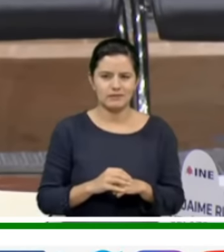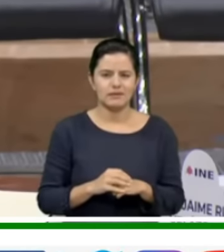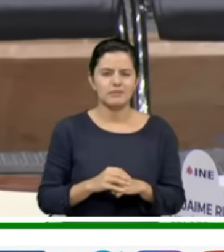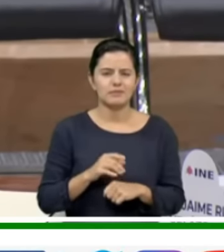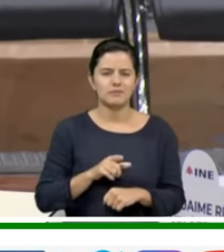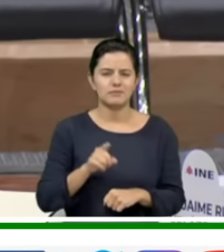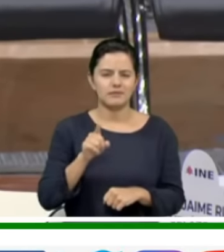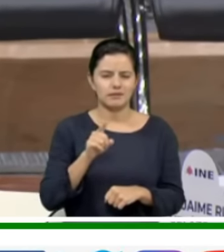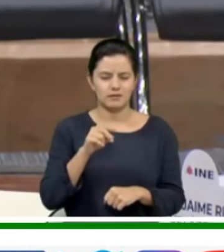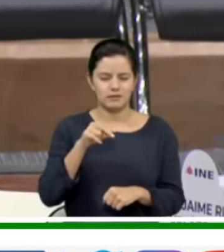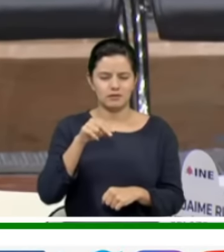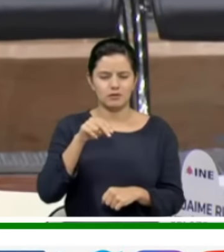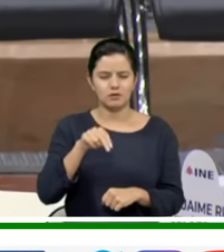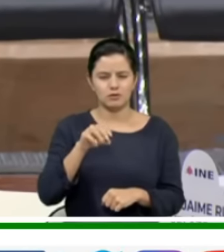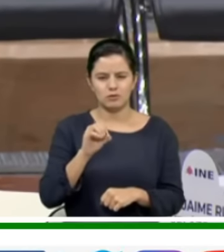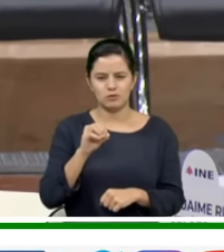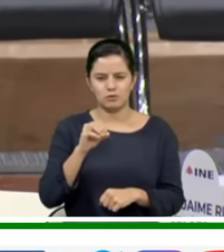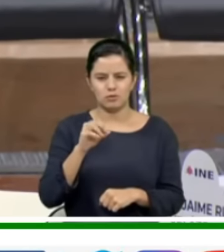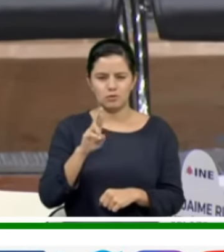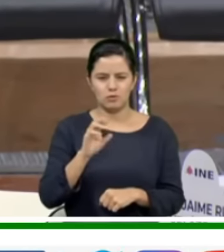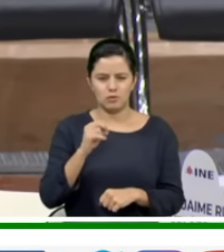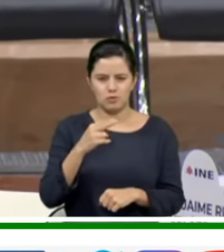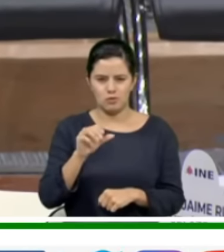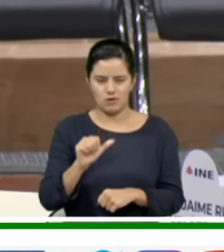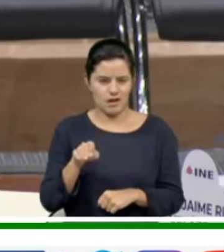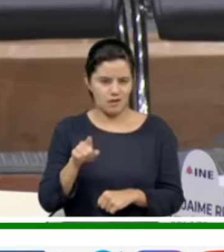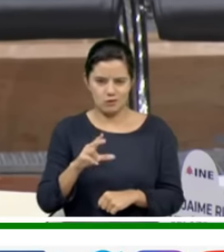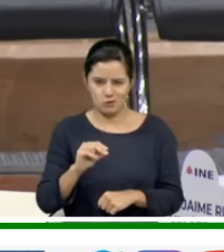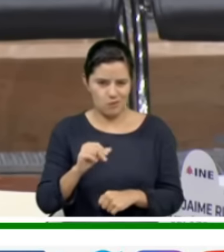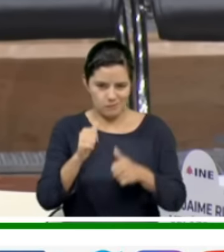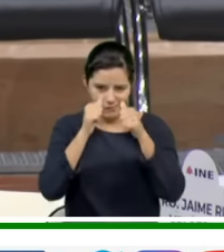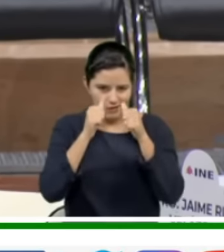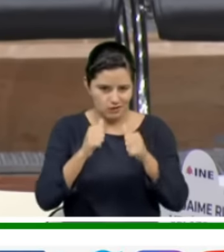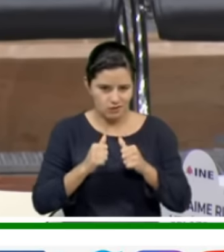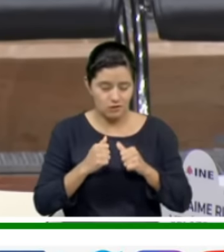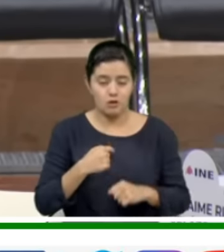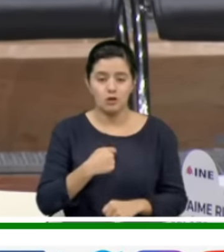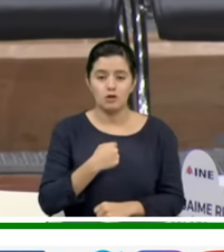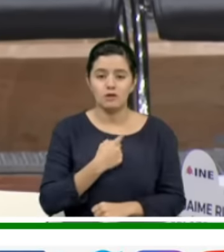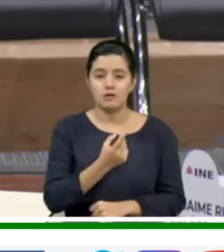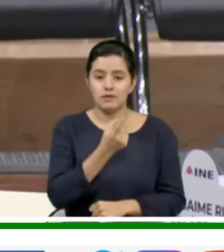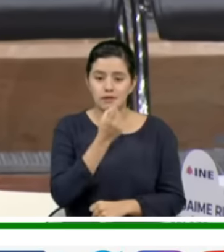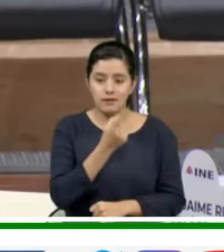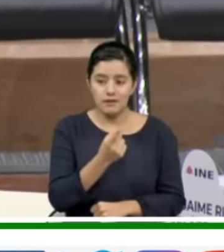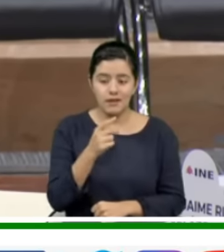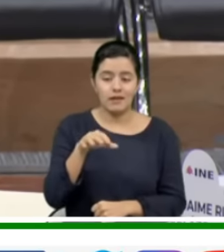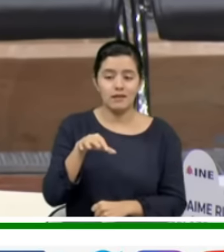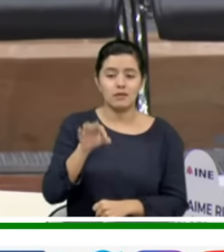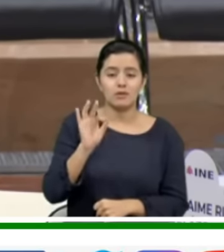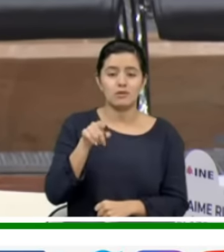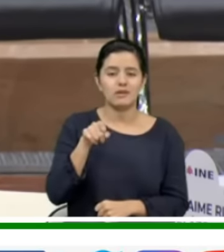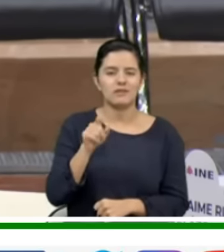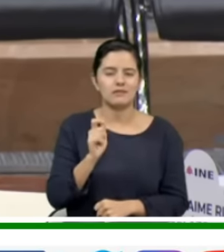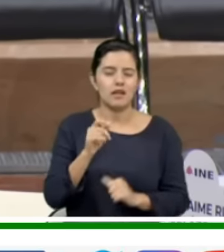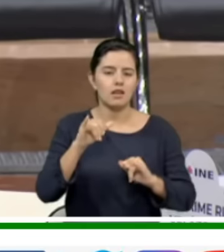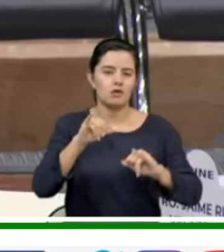Noroña no escuchó lo que yo dije yo sostuve que el ente seleccionado es un laboratorio de